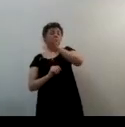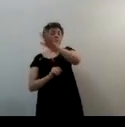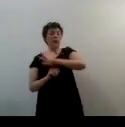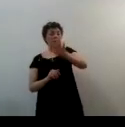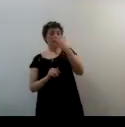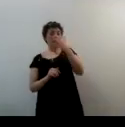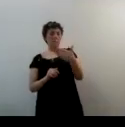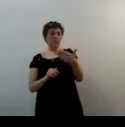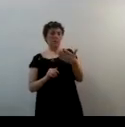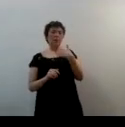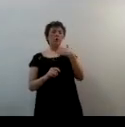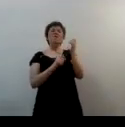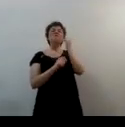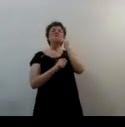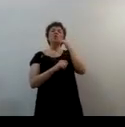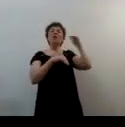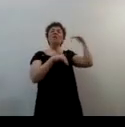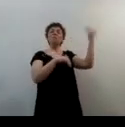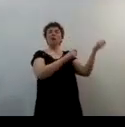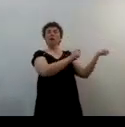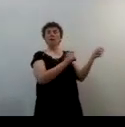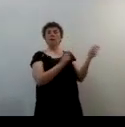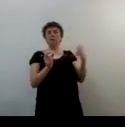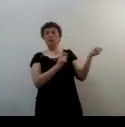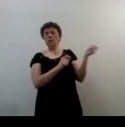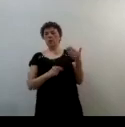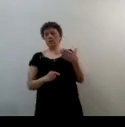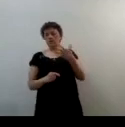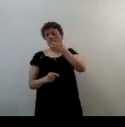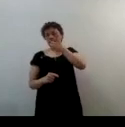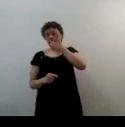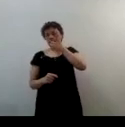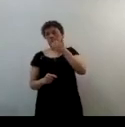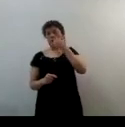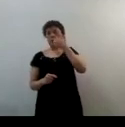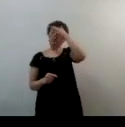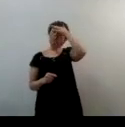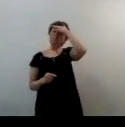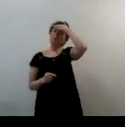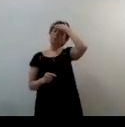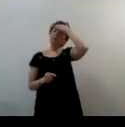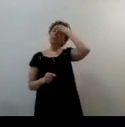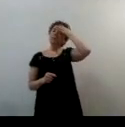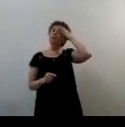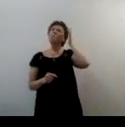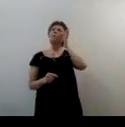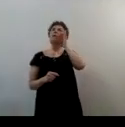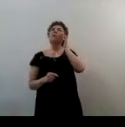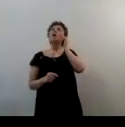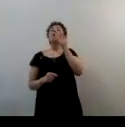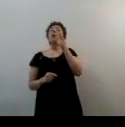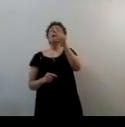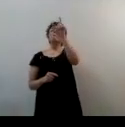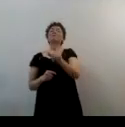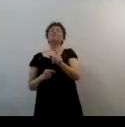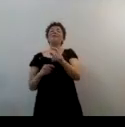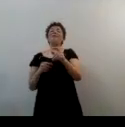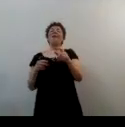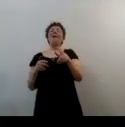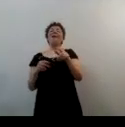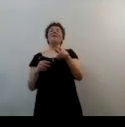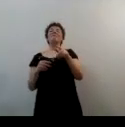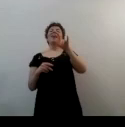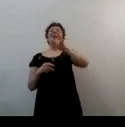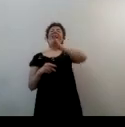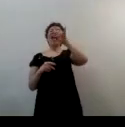de exportación, no pasa nada. O, por ejemplo, bueno, tengo entendido que hay una Canaria entre nosotros. El